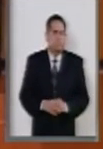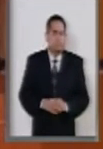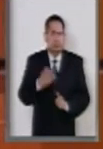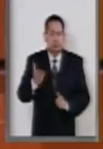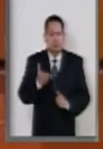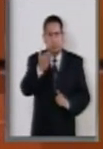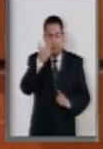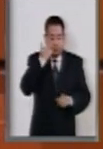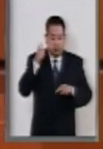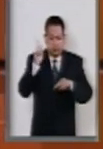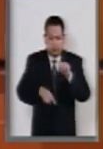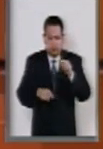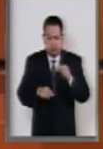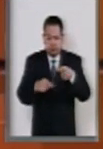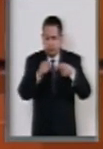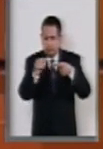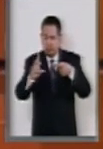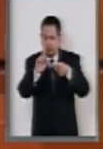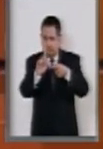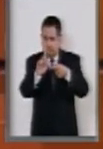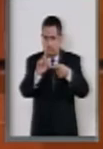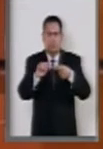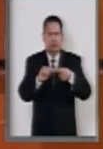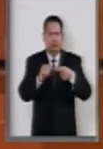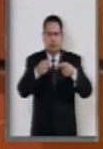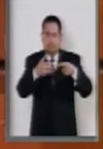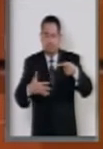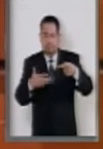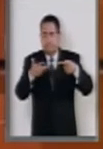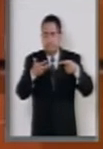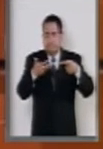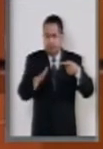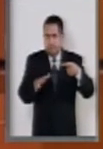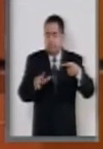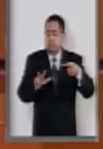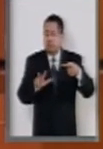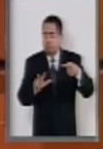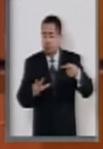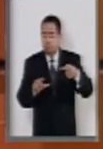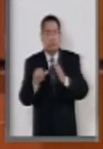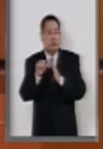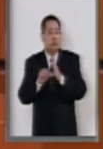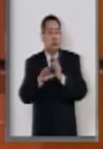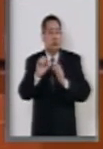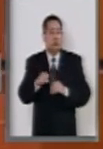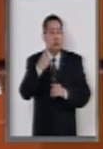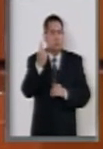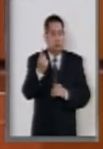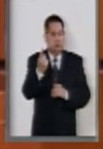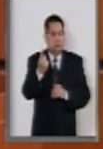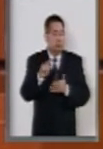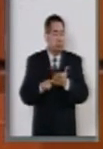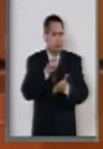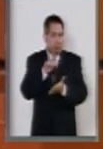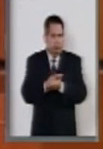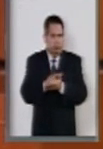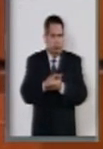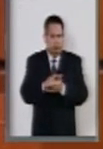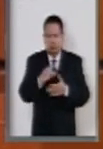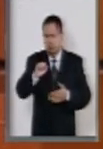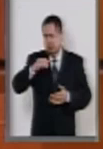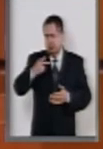Proponemos eliminar el inciso de fracción décimo octava del artículo 61 de la Ley de